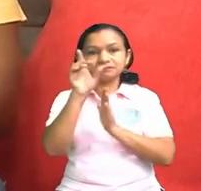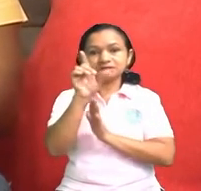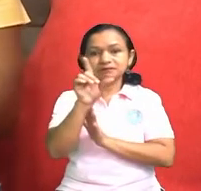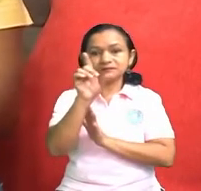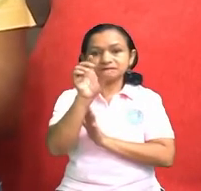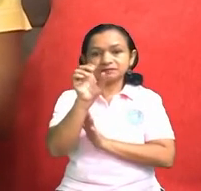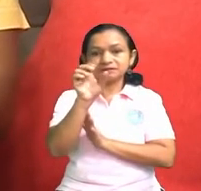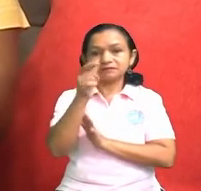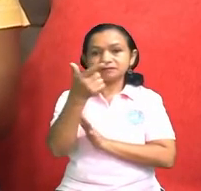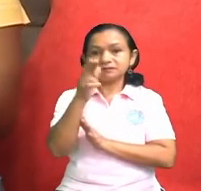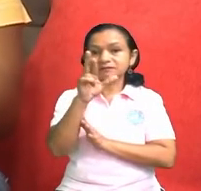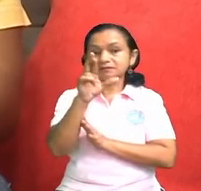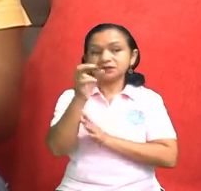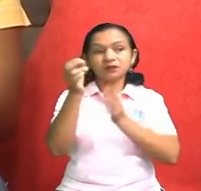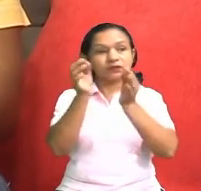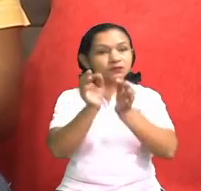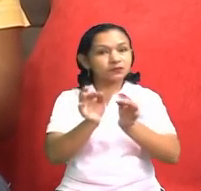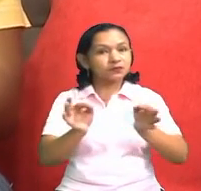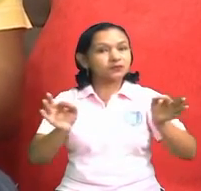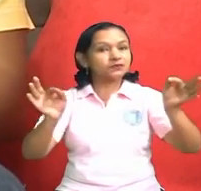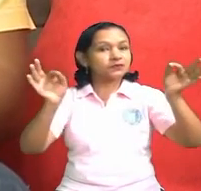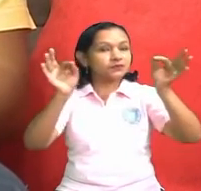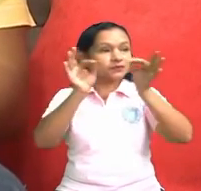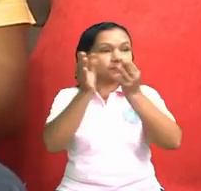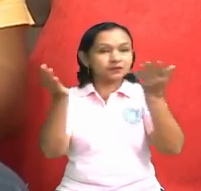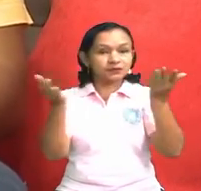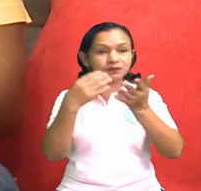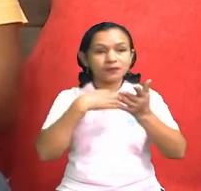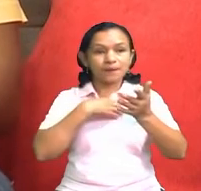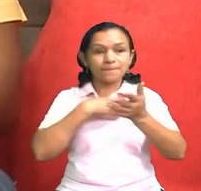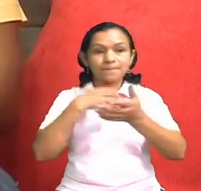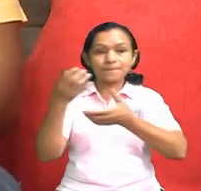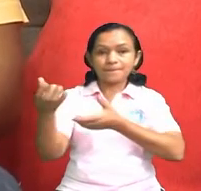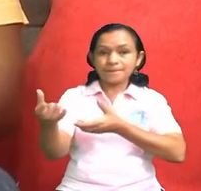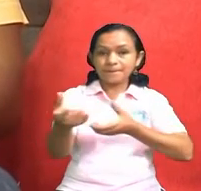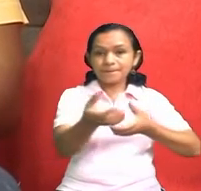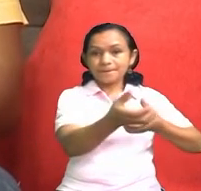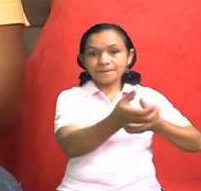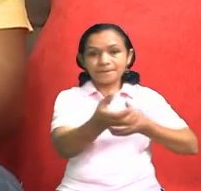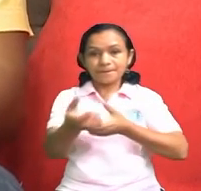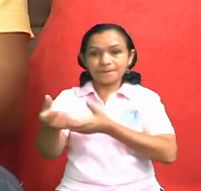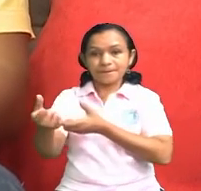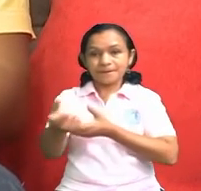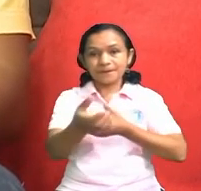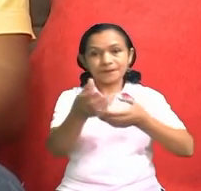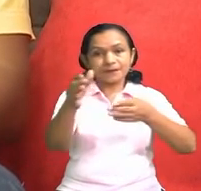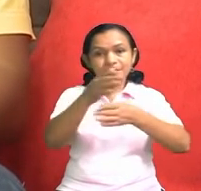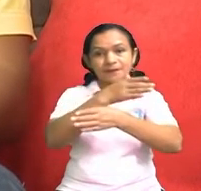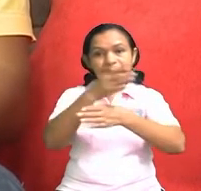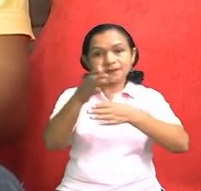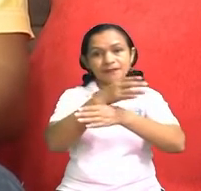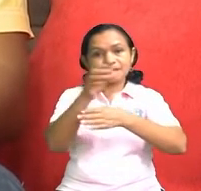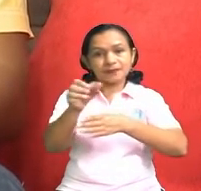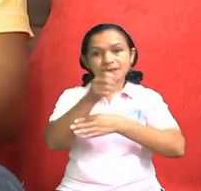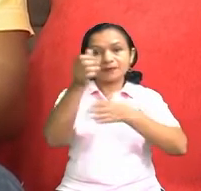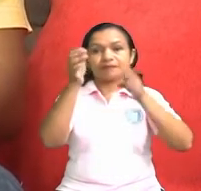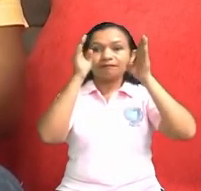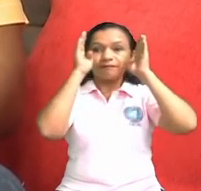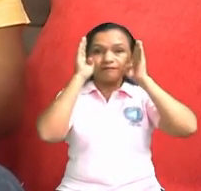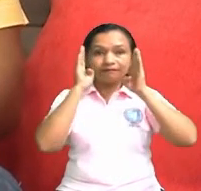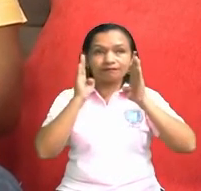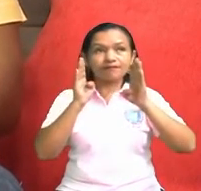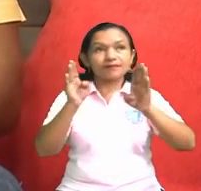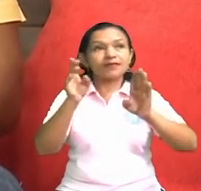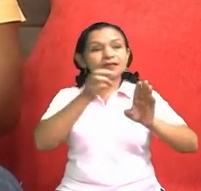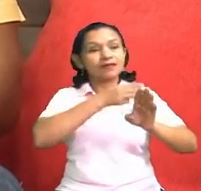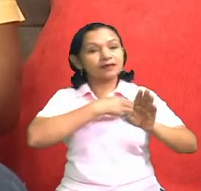muy importantes obtenidos por parte de los bomberos, pero también se transmite a las otras direcciones que atiende